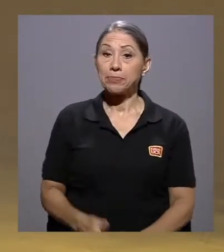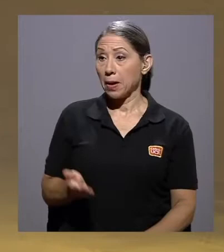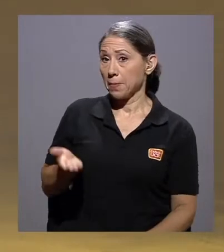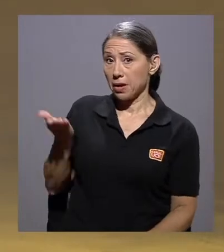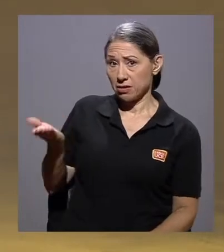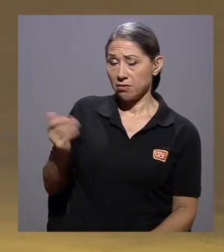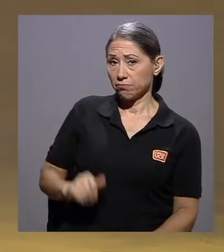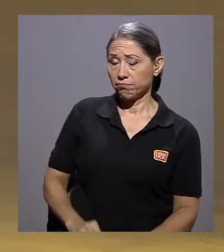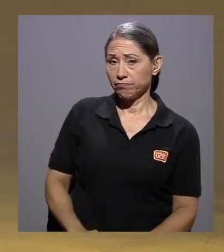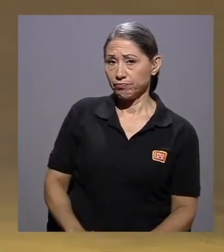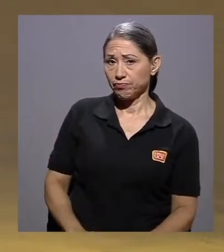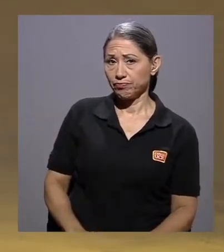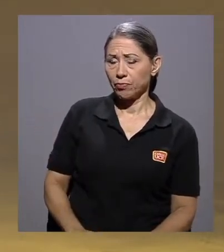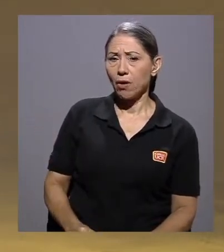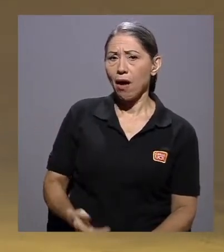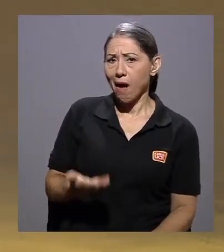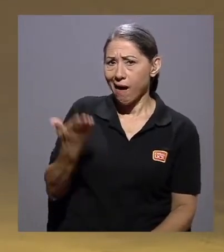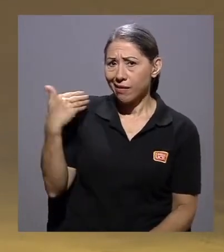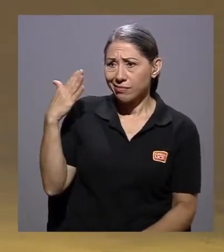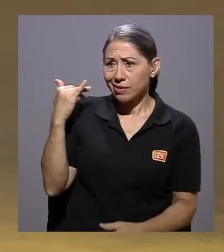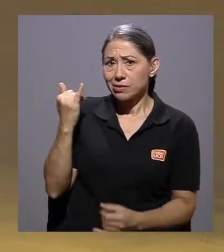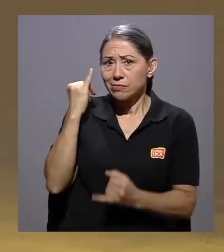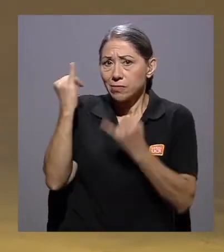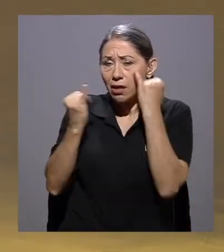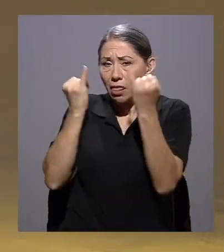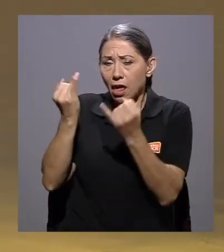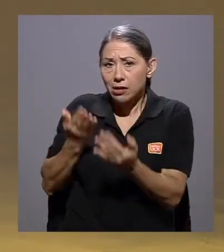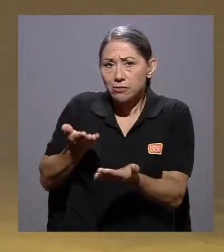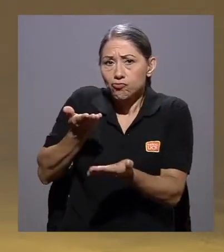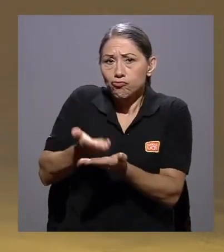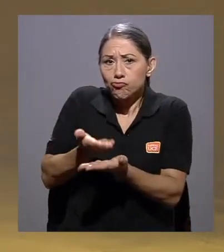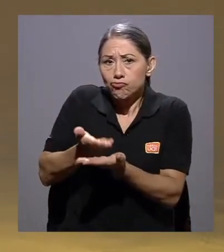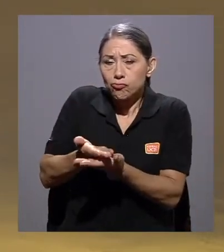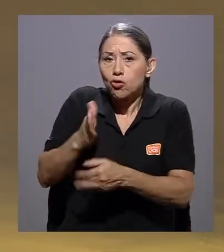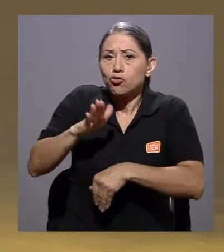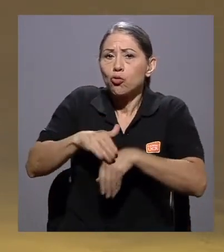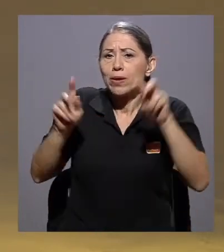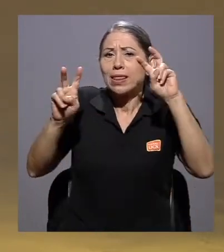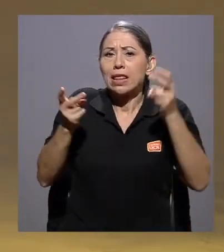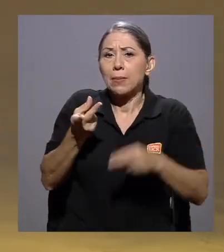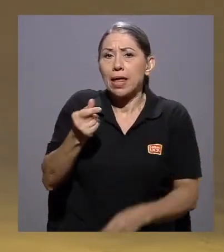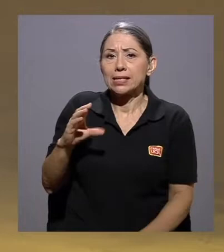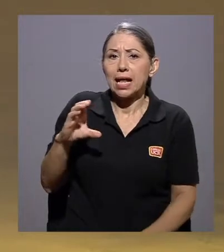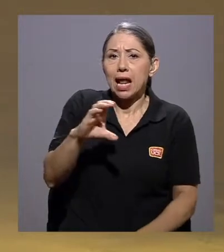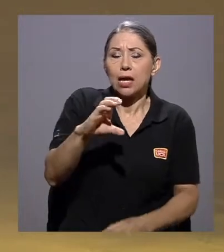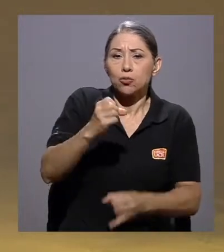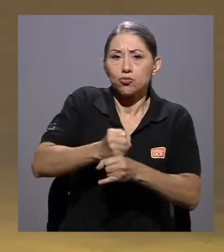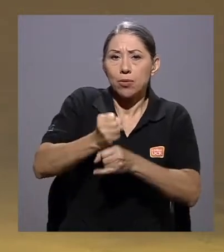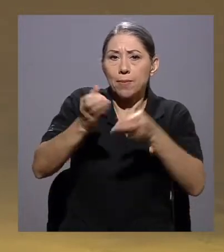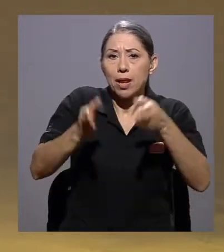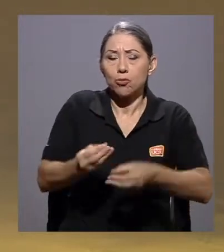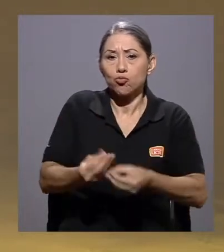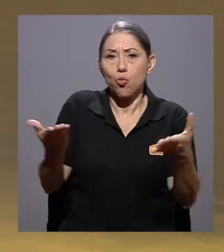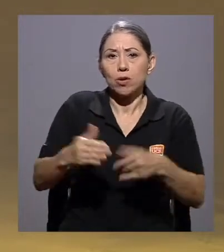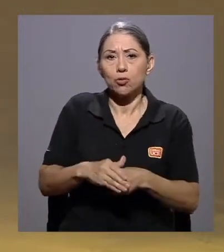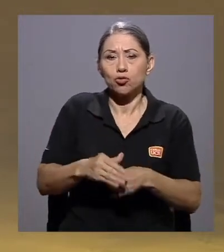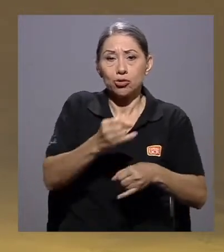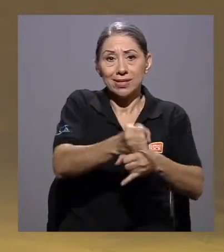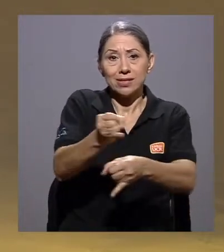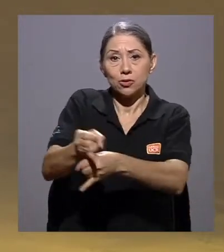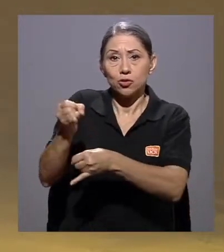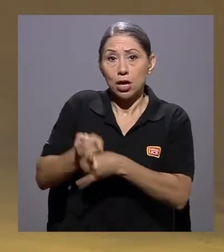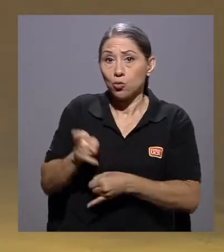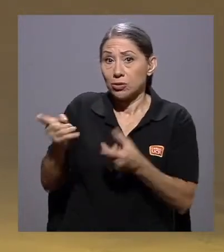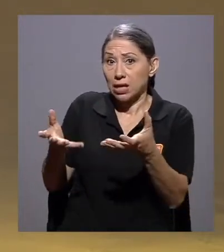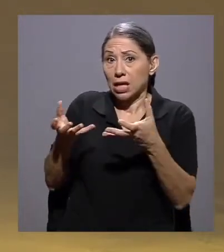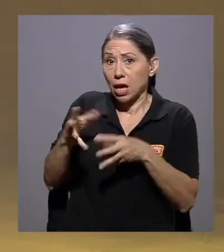teníamos las ideas sobre este tema de los salarios, de los empleados públicos, la institucionalidad. Y bueno, vos querías